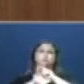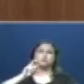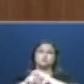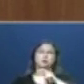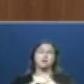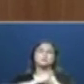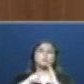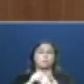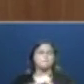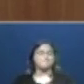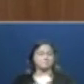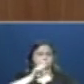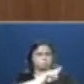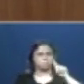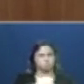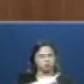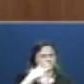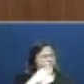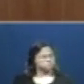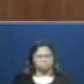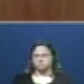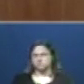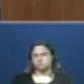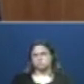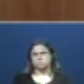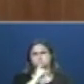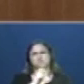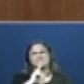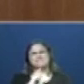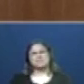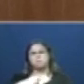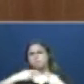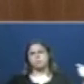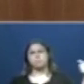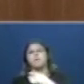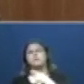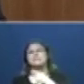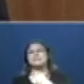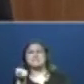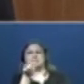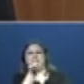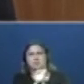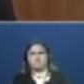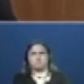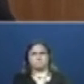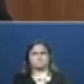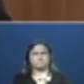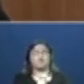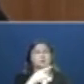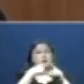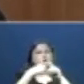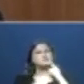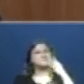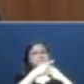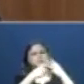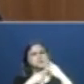que ha alcanzado una dimensión insostenible como es el llamado déficit de tarifa Pero hay tres aspectos que tienen